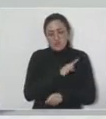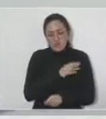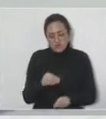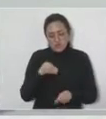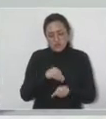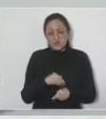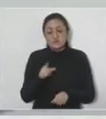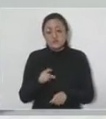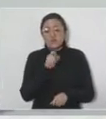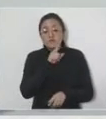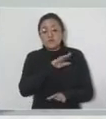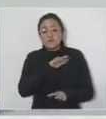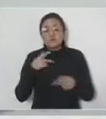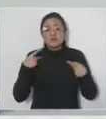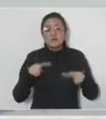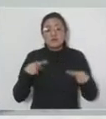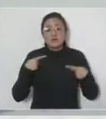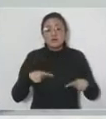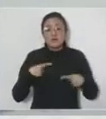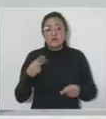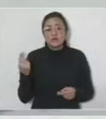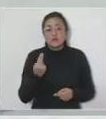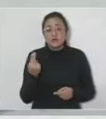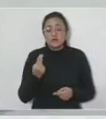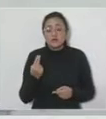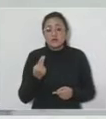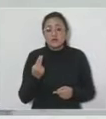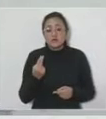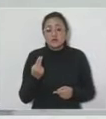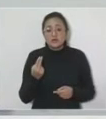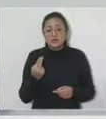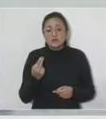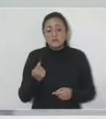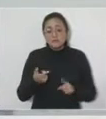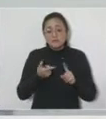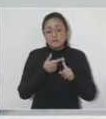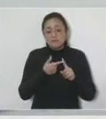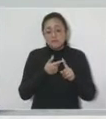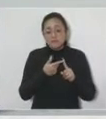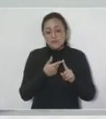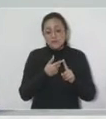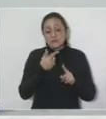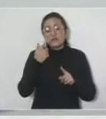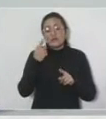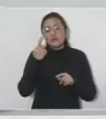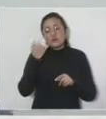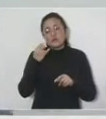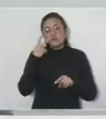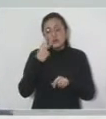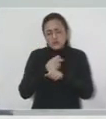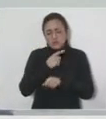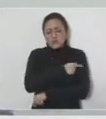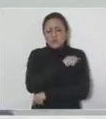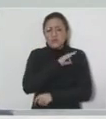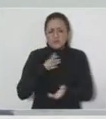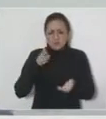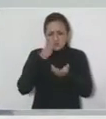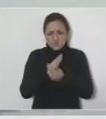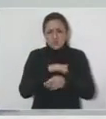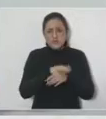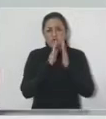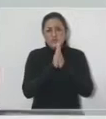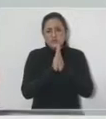y también para aquellos que requieren su primer refuerzo y su segundo refuerzo. Por favor,